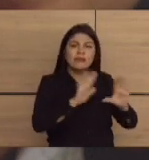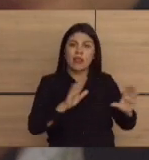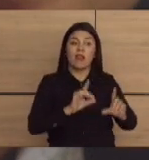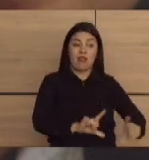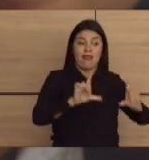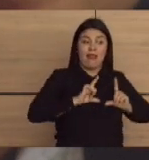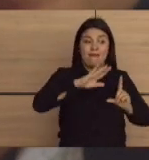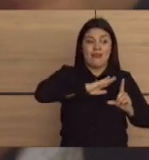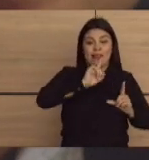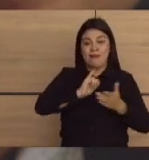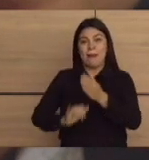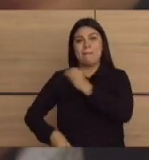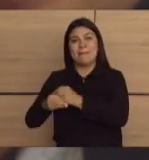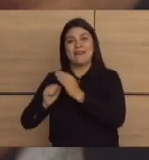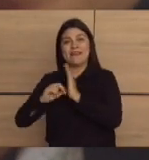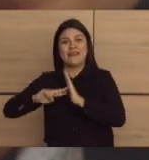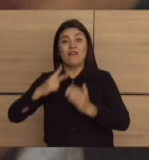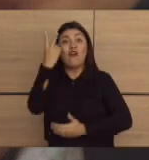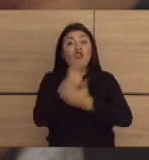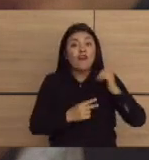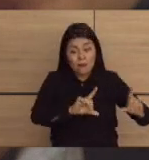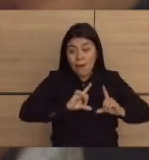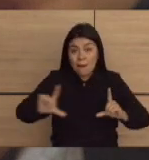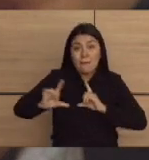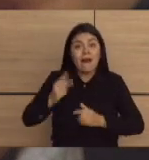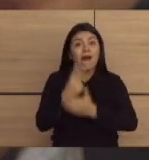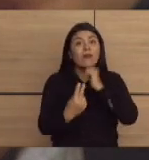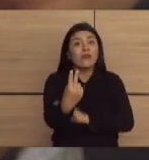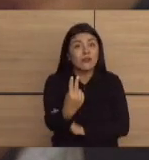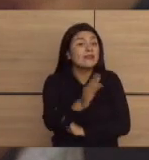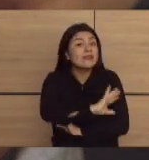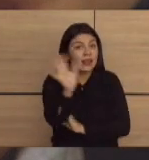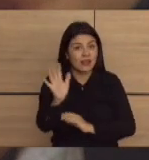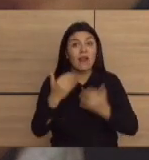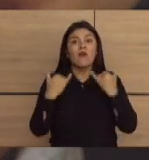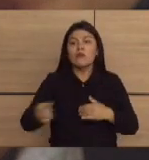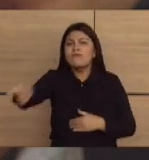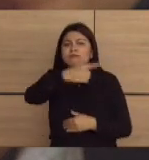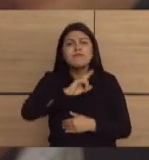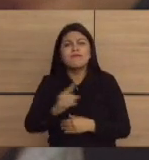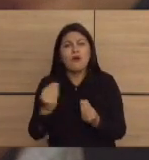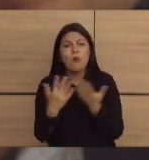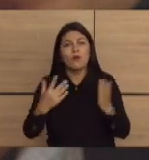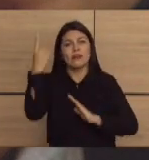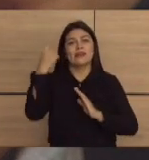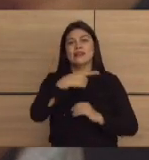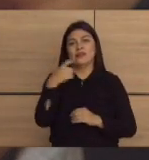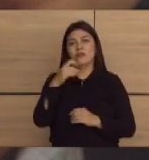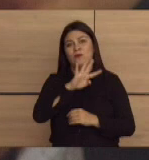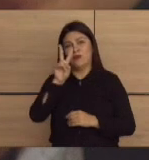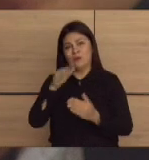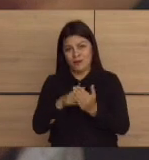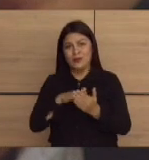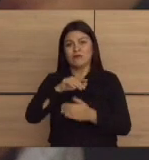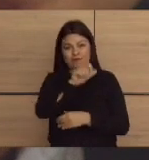otra con el diploma de técnico. Y ya hemos alcanzado 145 mil jóvenes con esa doble titulación en 14 meses